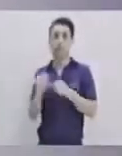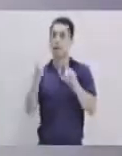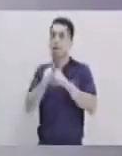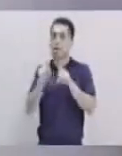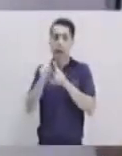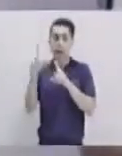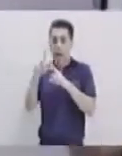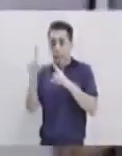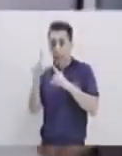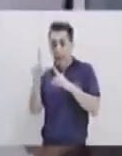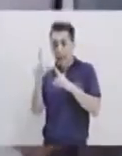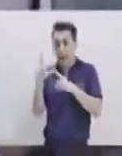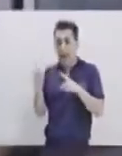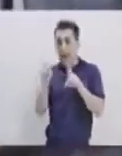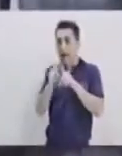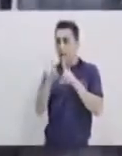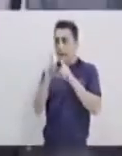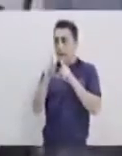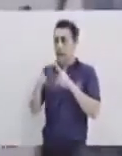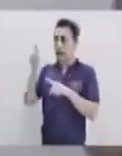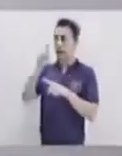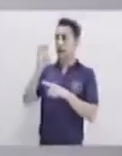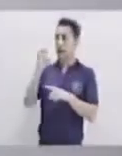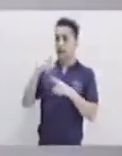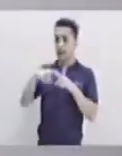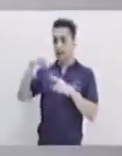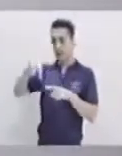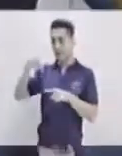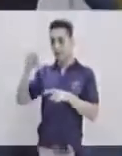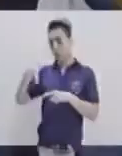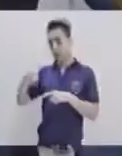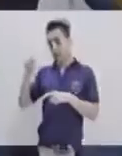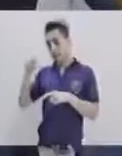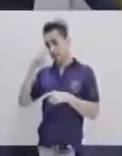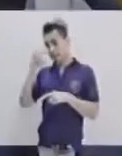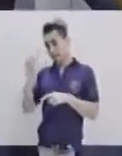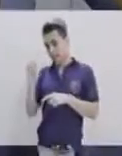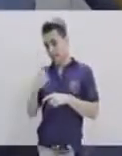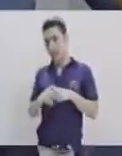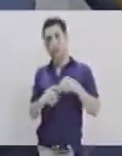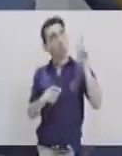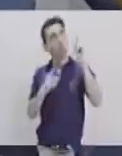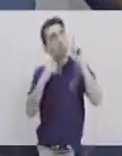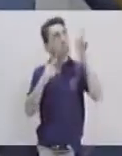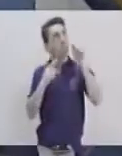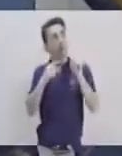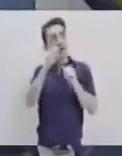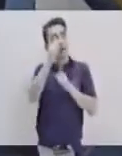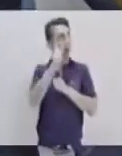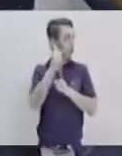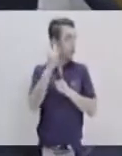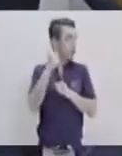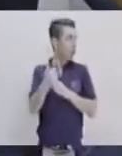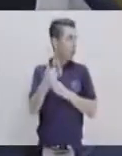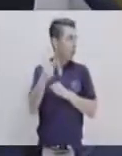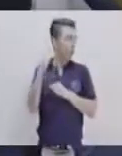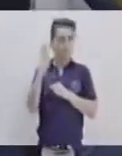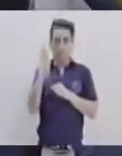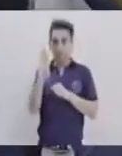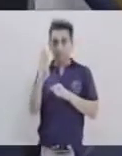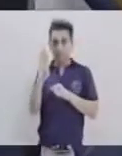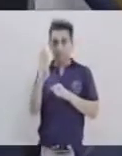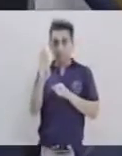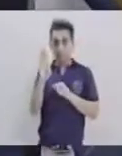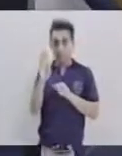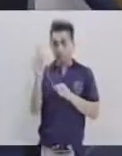misma variable y mismos exponentes. Ahora tenemos 4ab